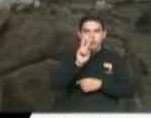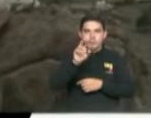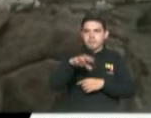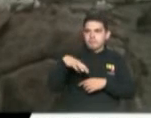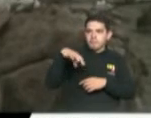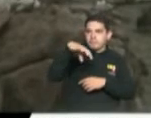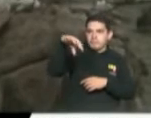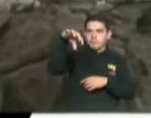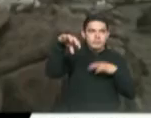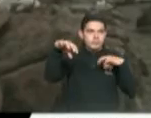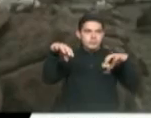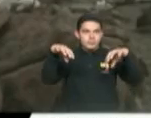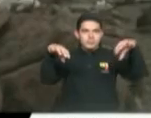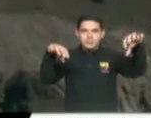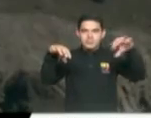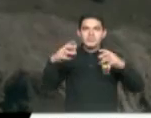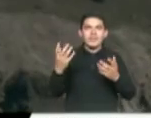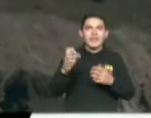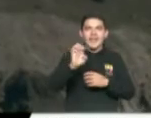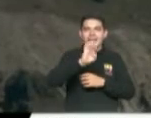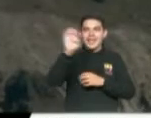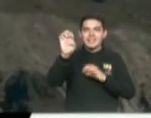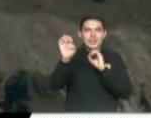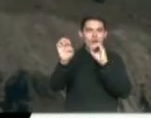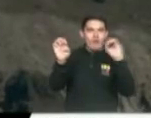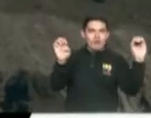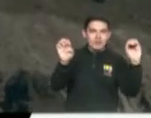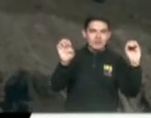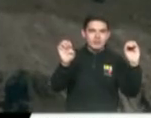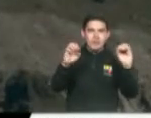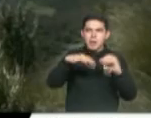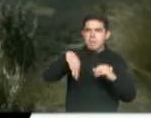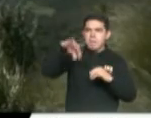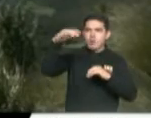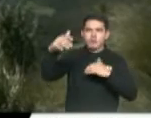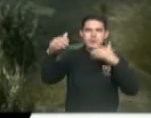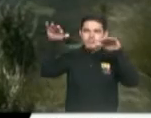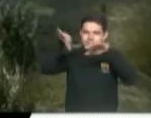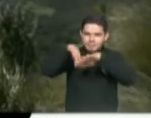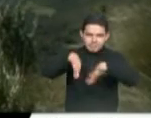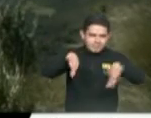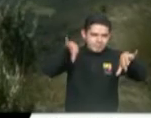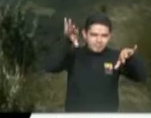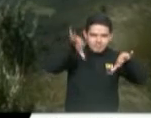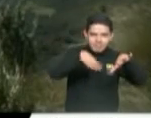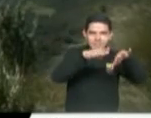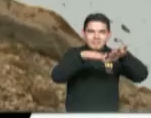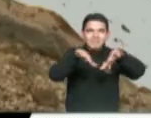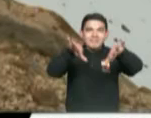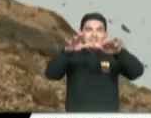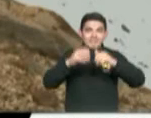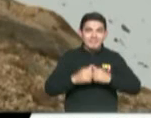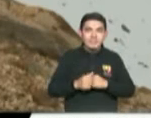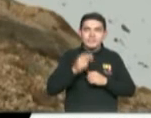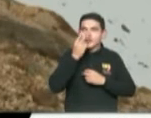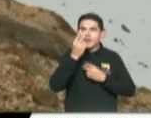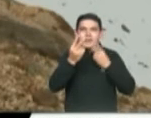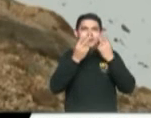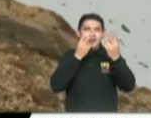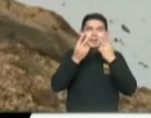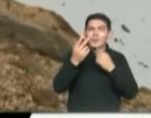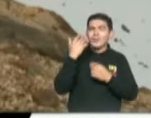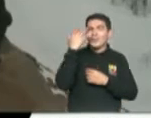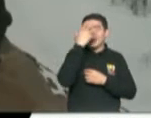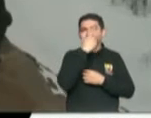cordillera occidental y la oriental en las que se distribuyen montañas valles y hondonadas recorrer mágicos